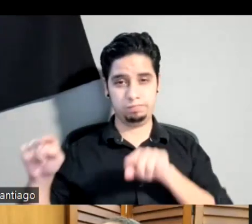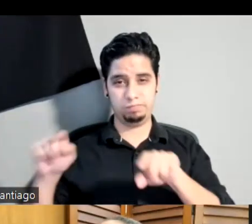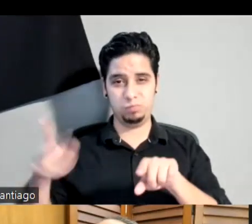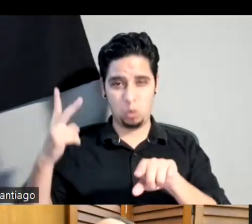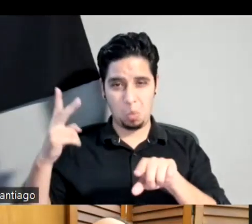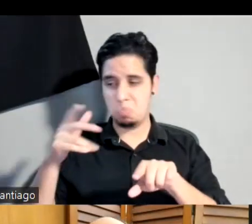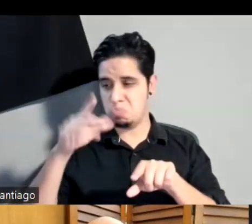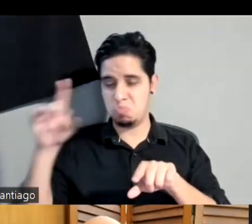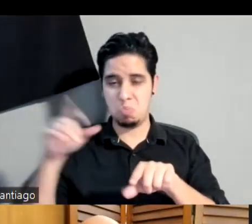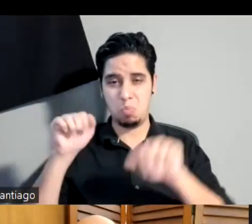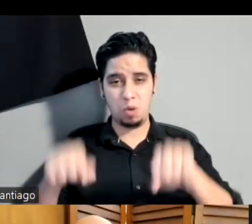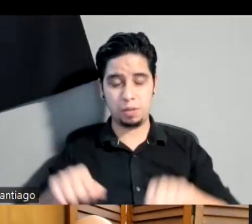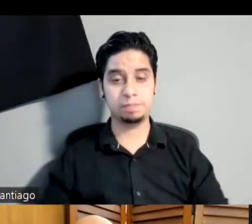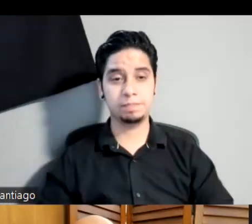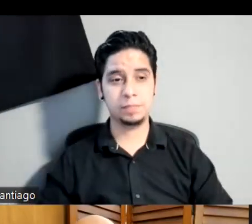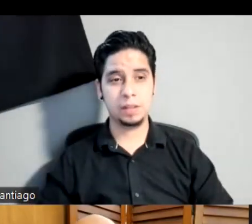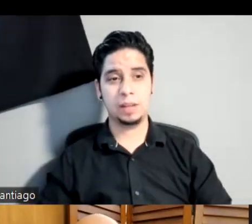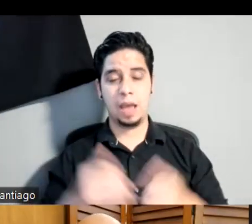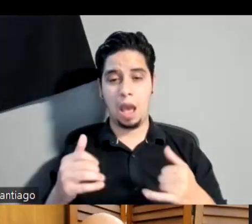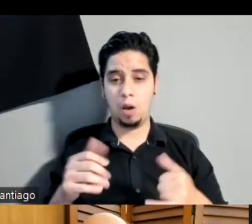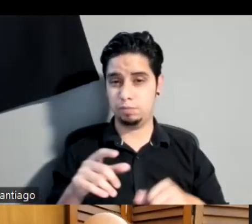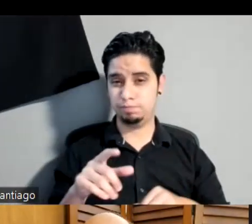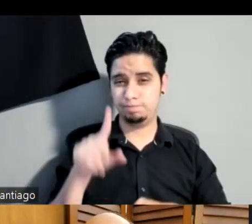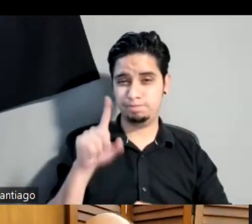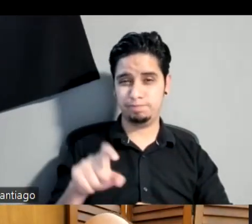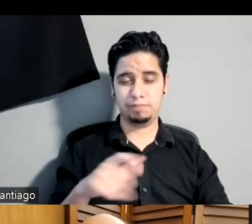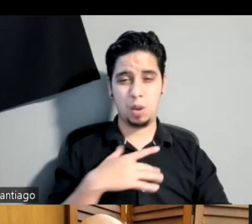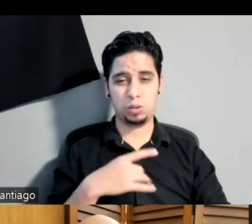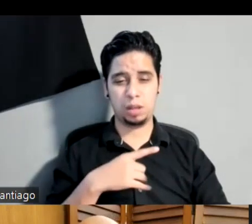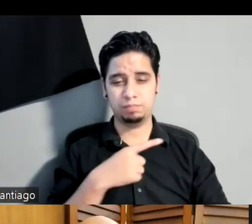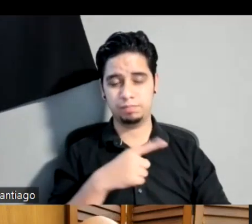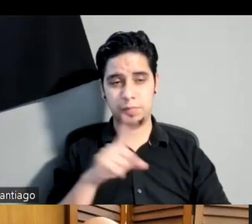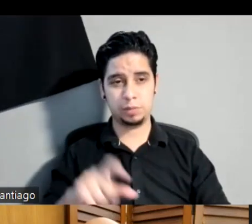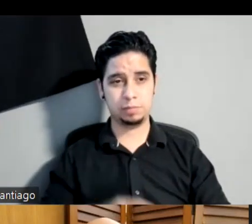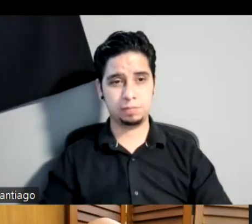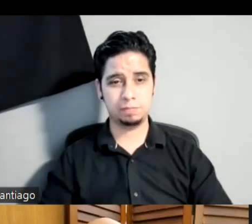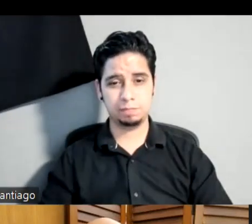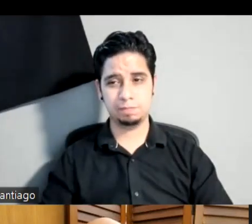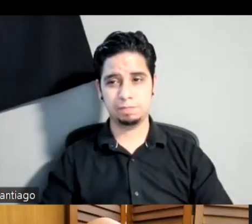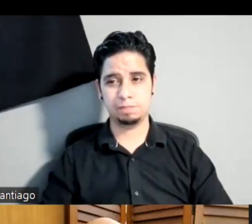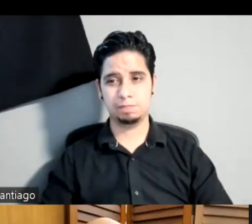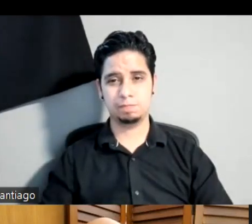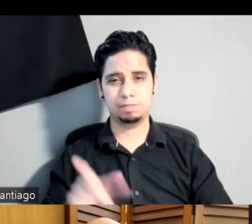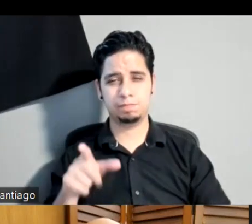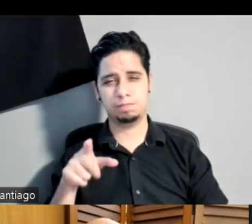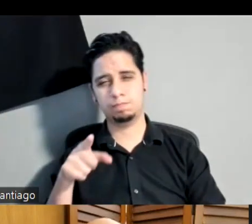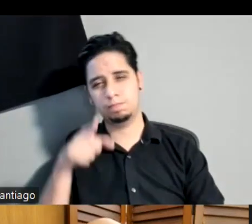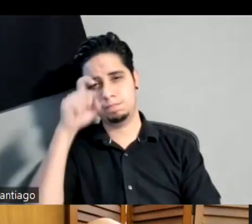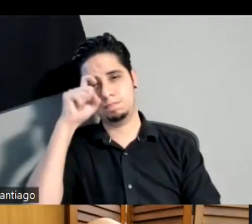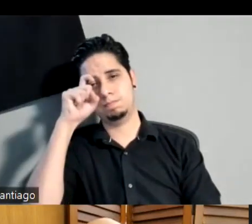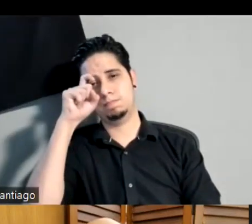saben. Vamos a sumarle porque la pregunta de Shannon me gusta. Y mira cómo va a ser hasta así como, yo también me